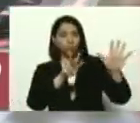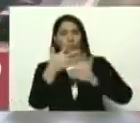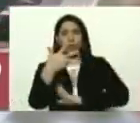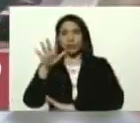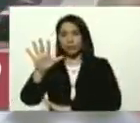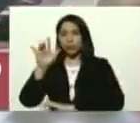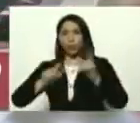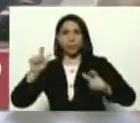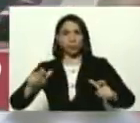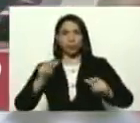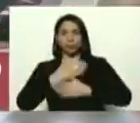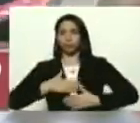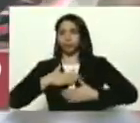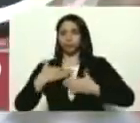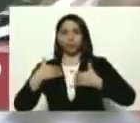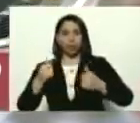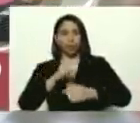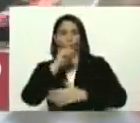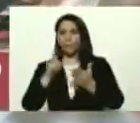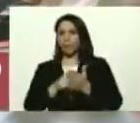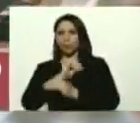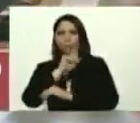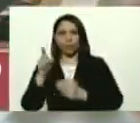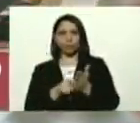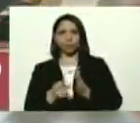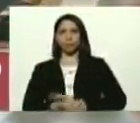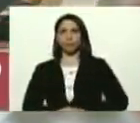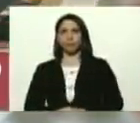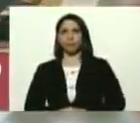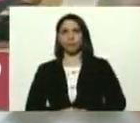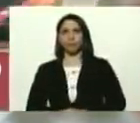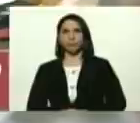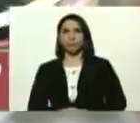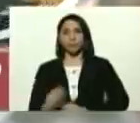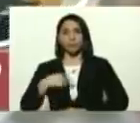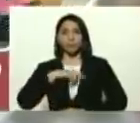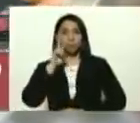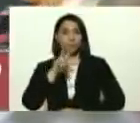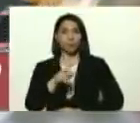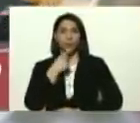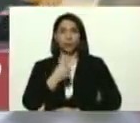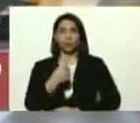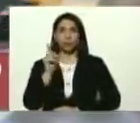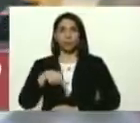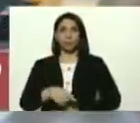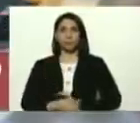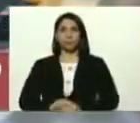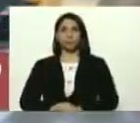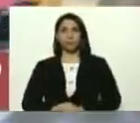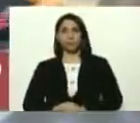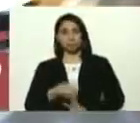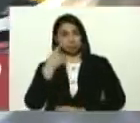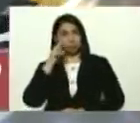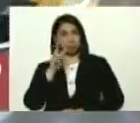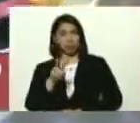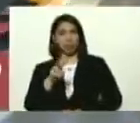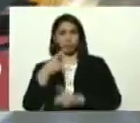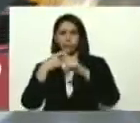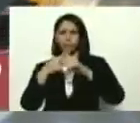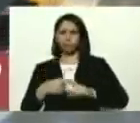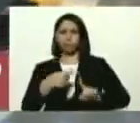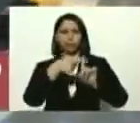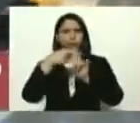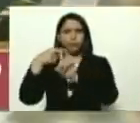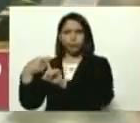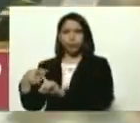835 pacientes recuperados en total. Hemos visto, si tú sacas la cuenta, de que casi